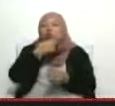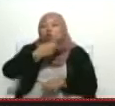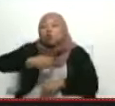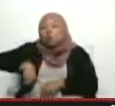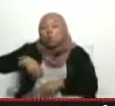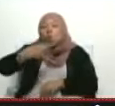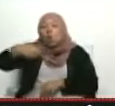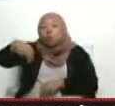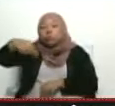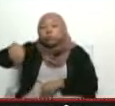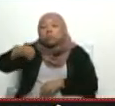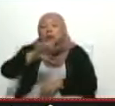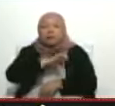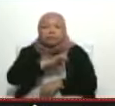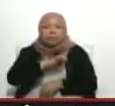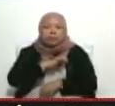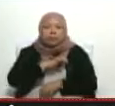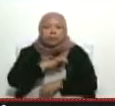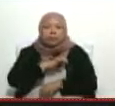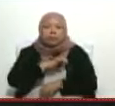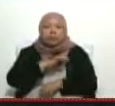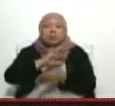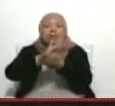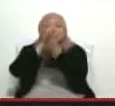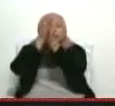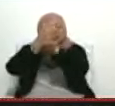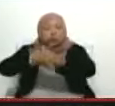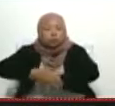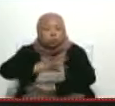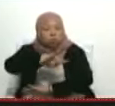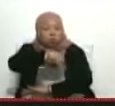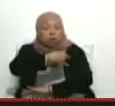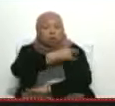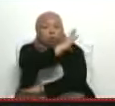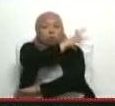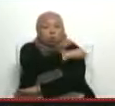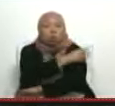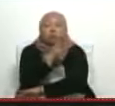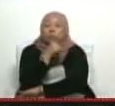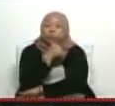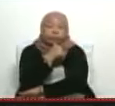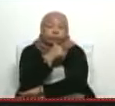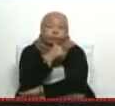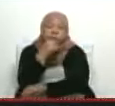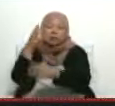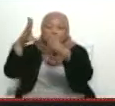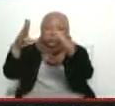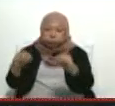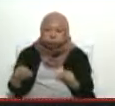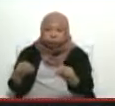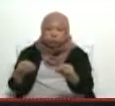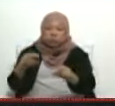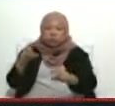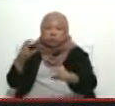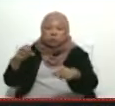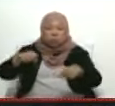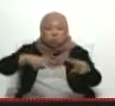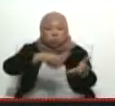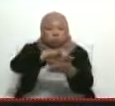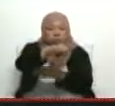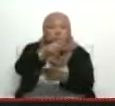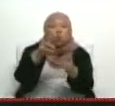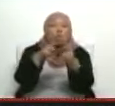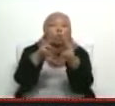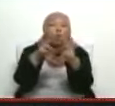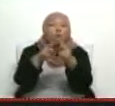diciembre, enero. Acabaron con las universidades palestinas, no hay universidades. Los palestinos yo los conozco